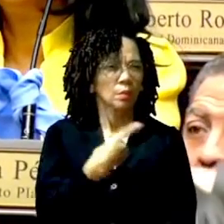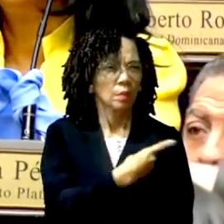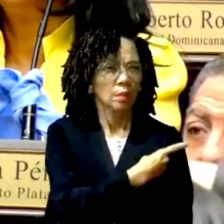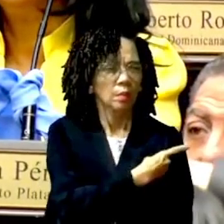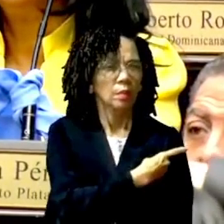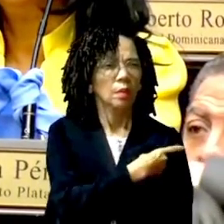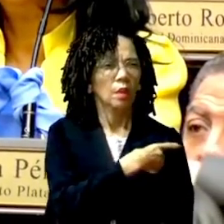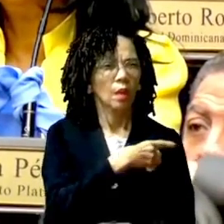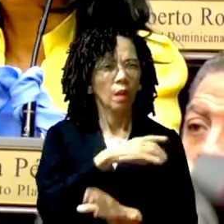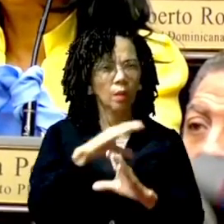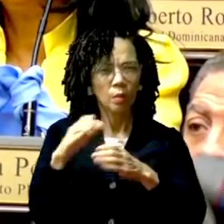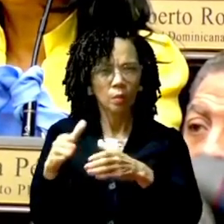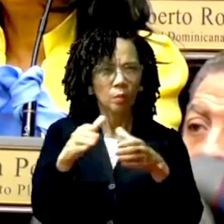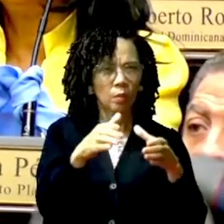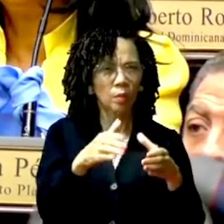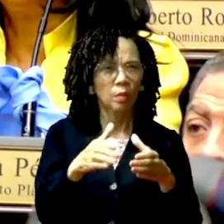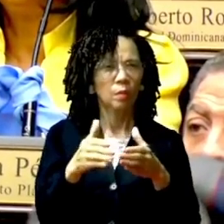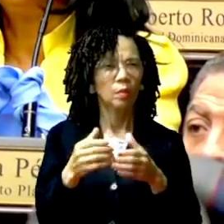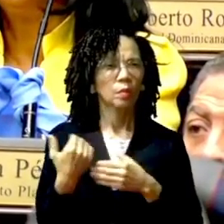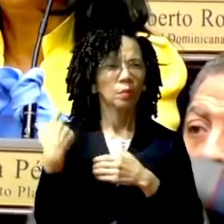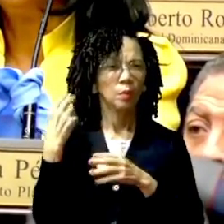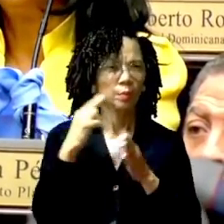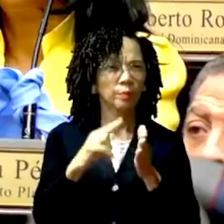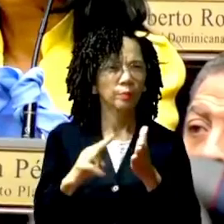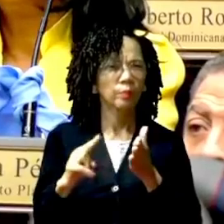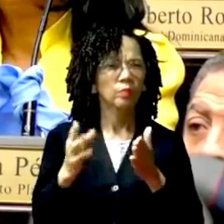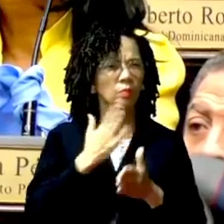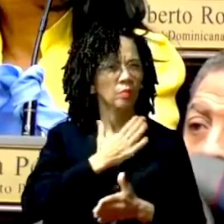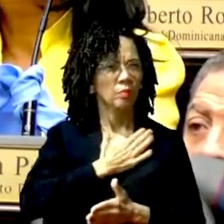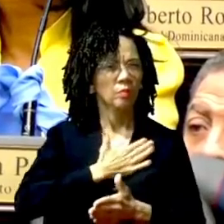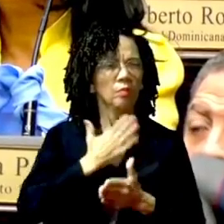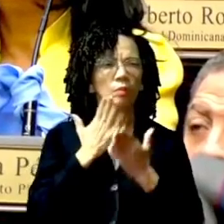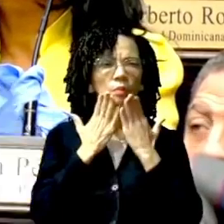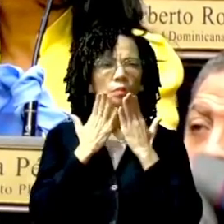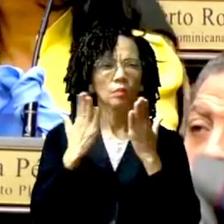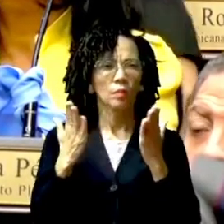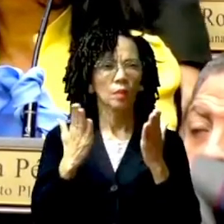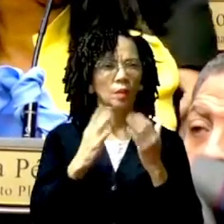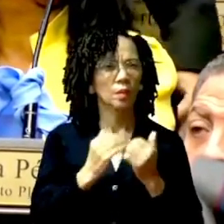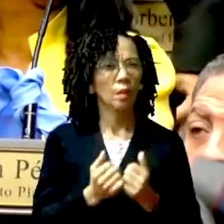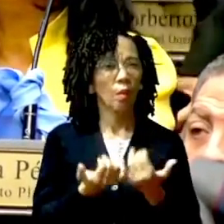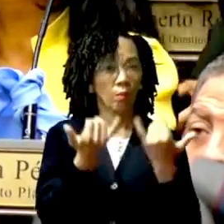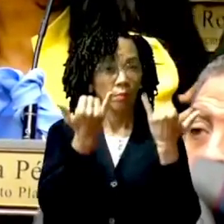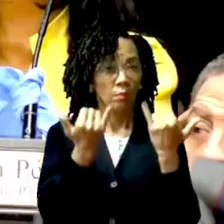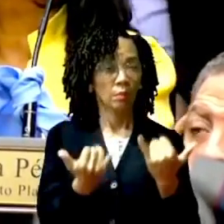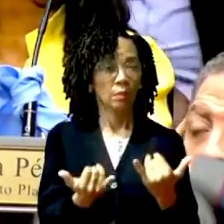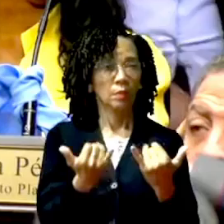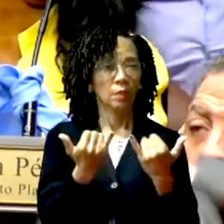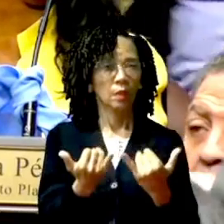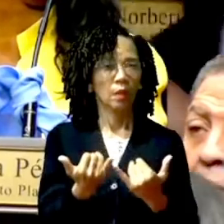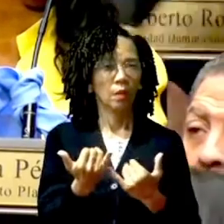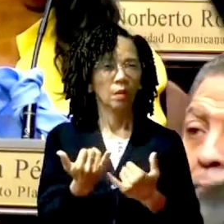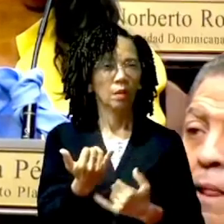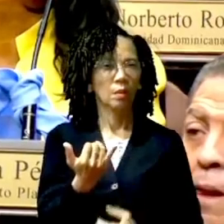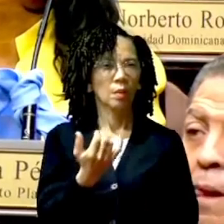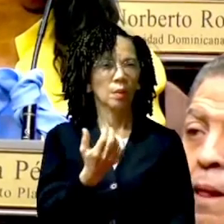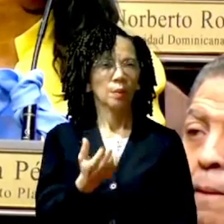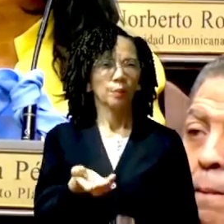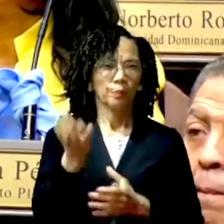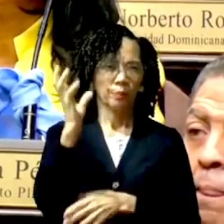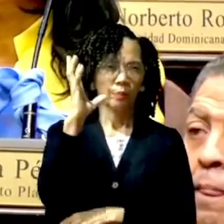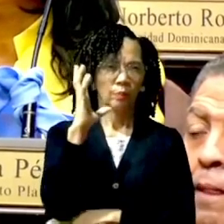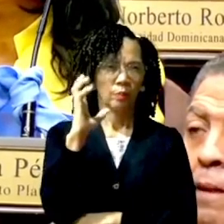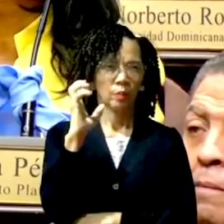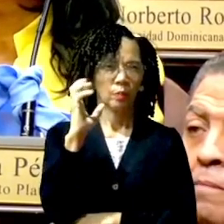nos acompañan en la mañana de hoy. Hoy, día 10 de septiembre, he tomado estos